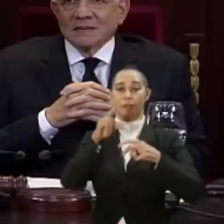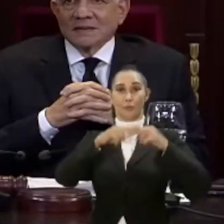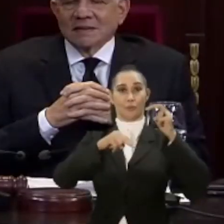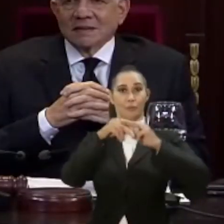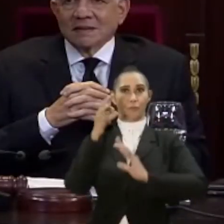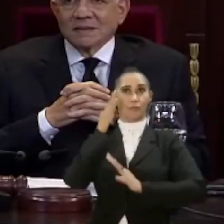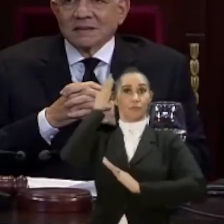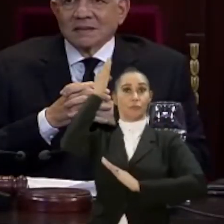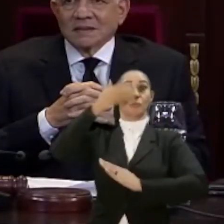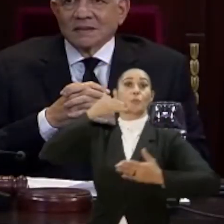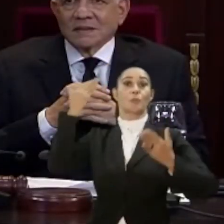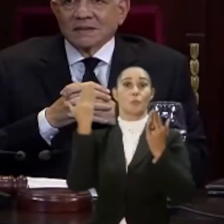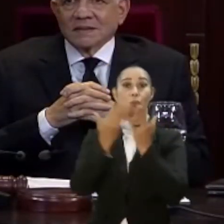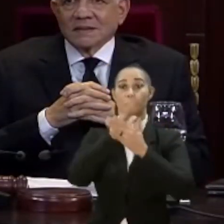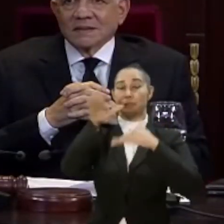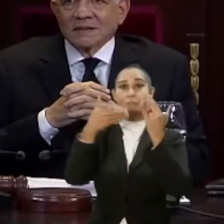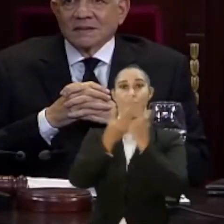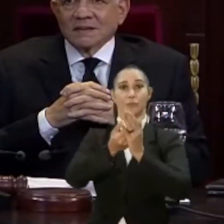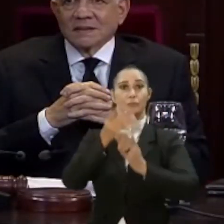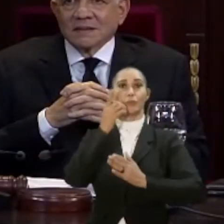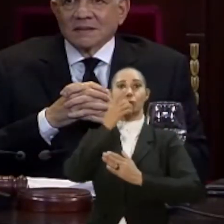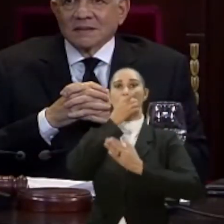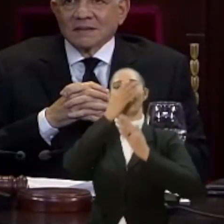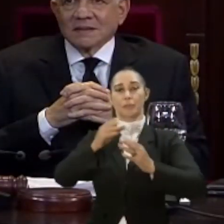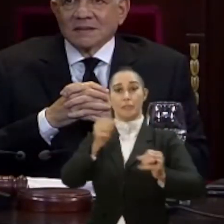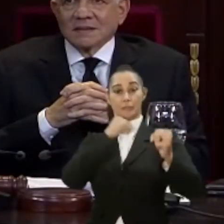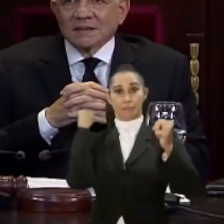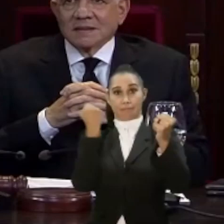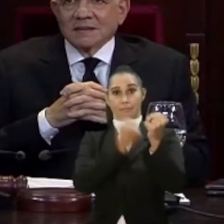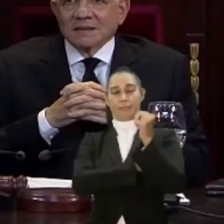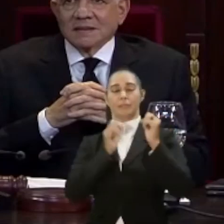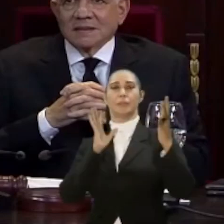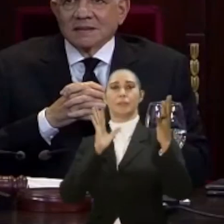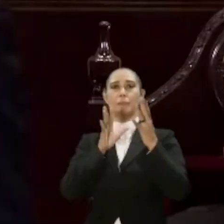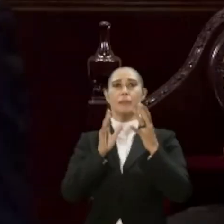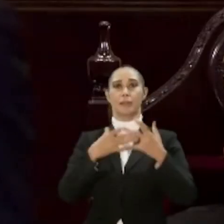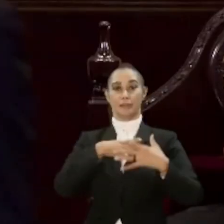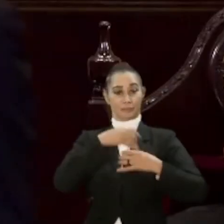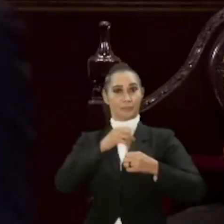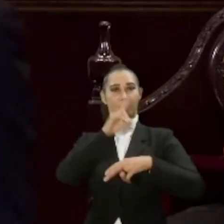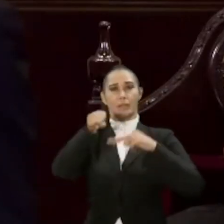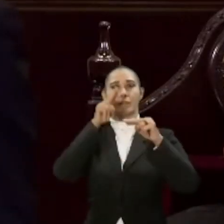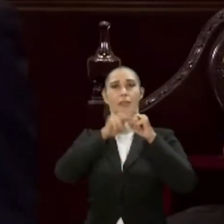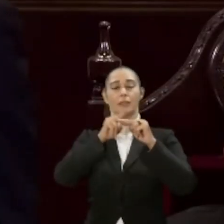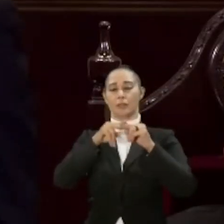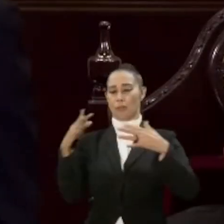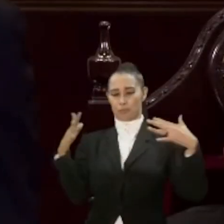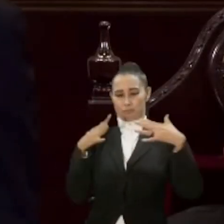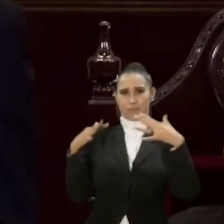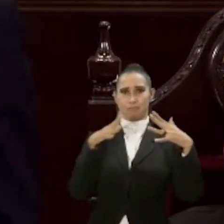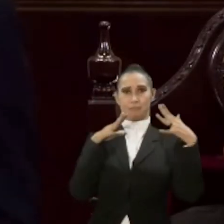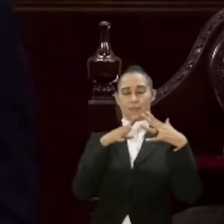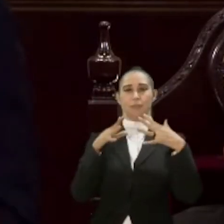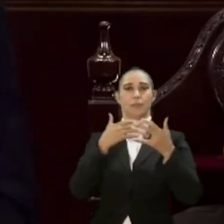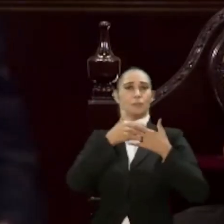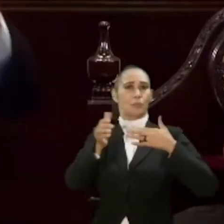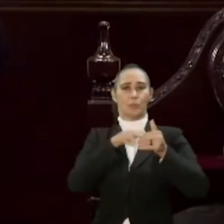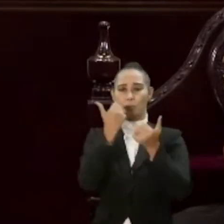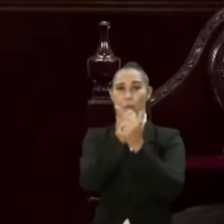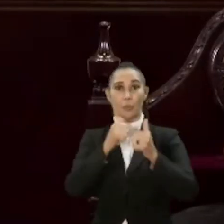de prosperidad para todos los dominicanos. Valientes para defender el interés nacional contra cualquier amenaza o